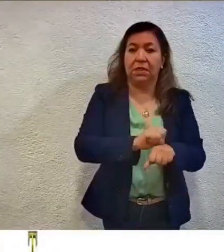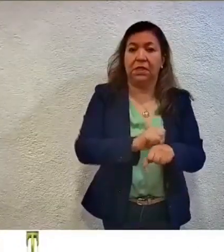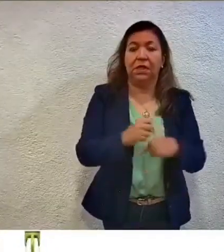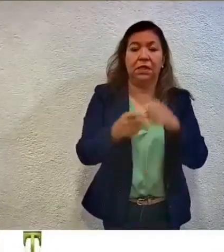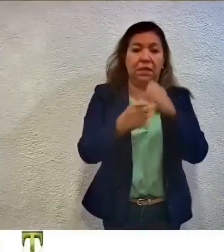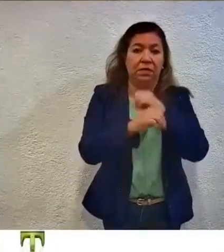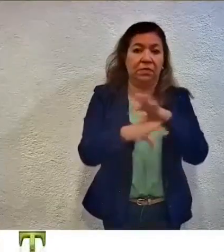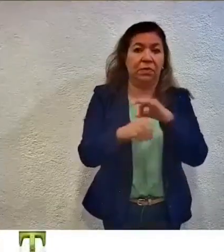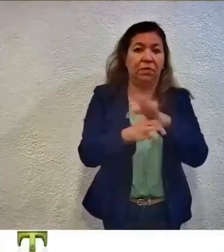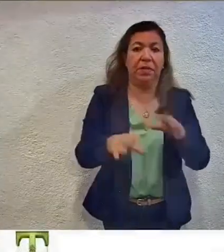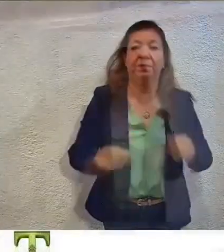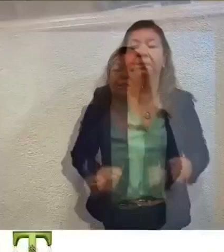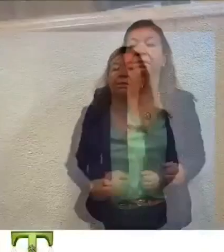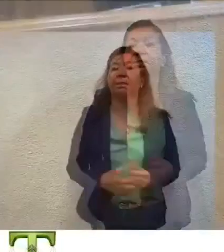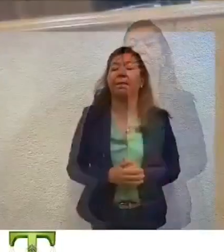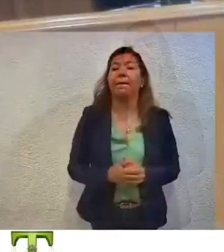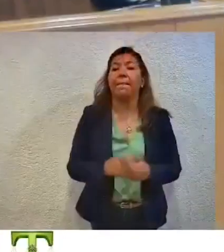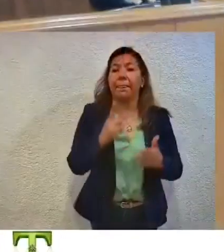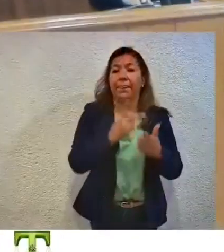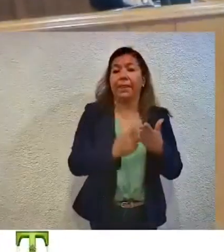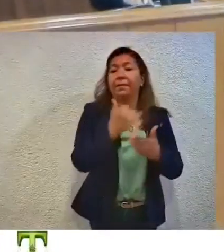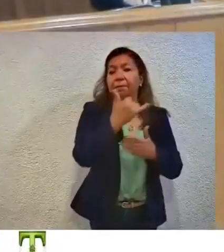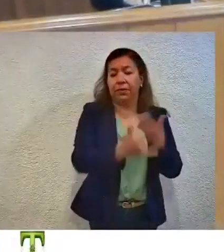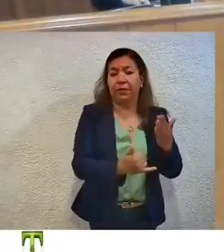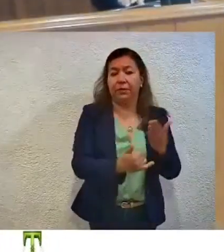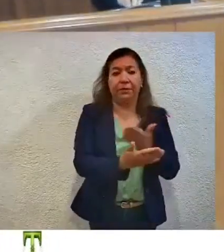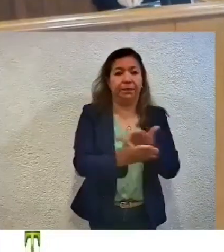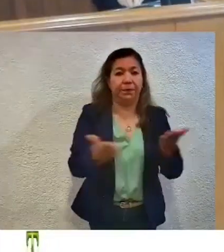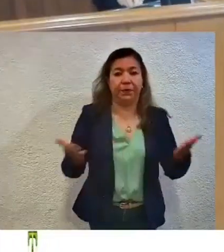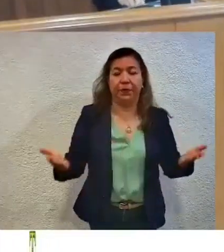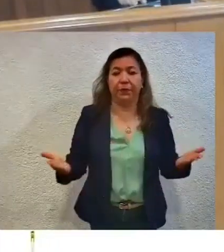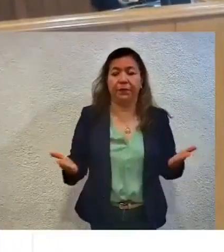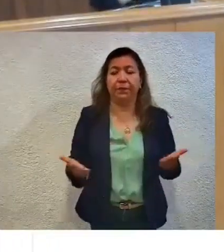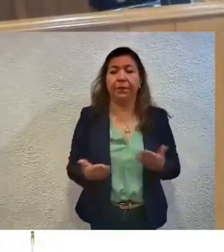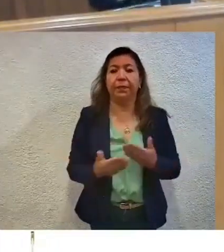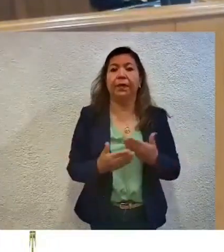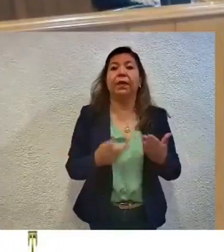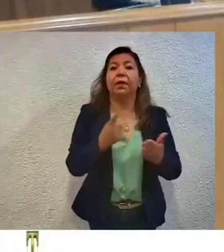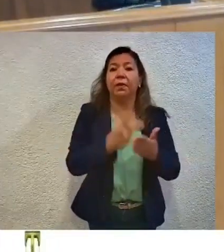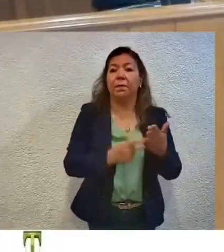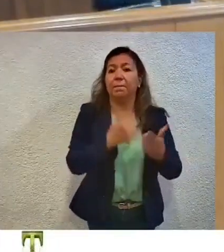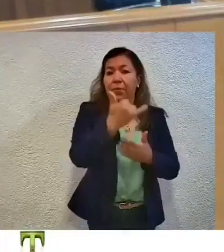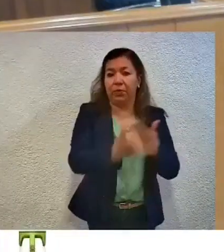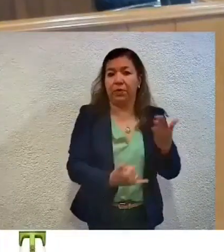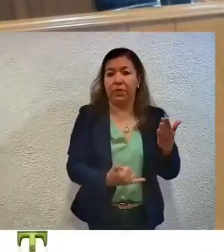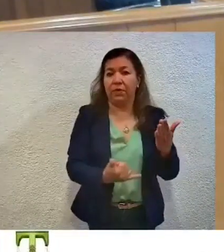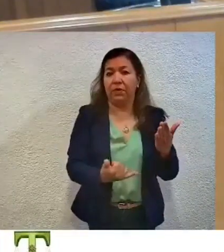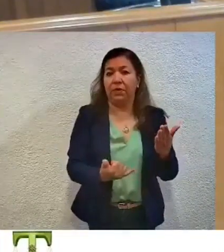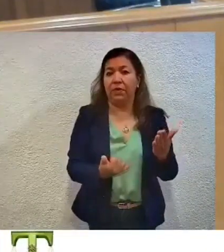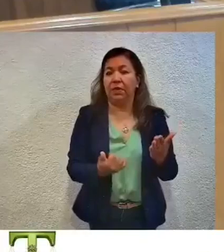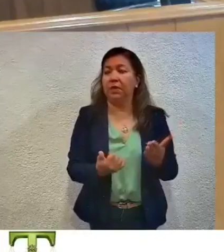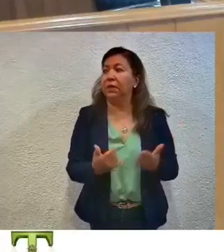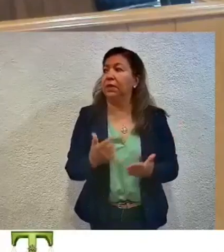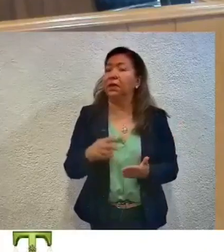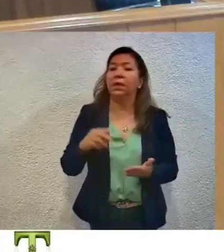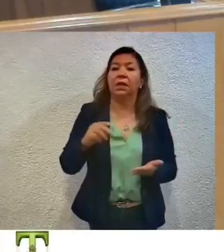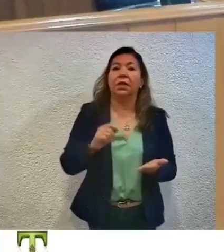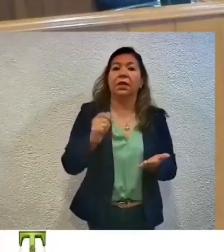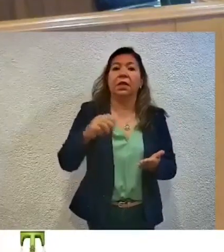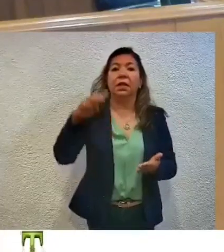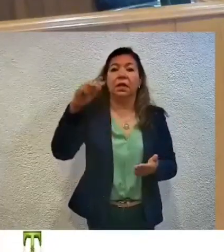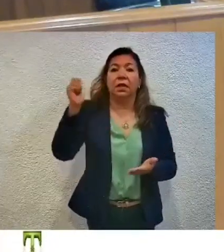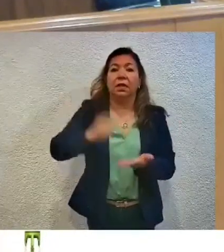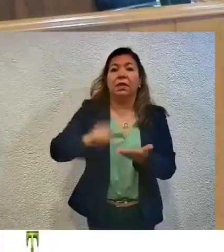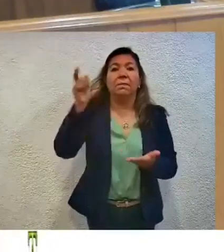apoye con la cuenta y los resolutivos del proyecto. Con la autorización del Pleno, doy cuenta con el proyecto de sentencia que propone